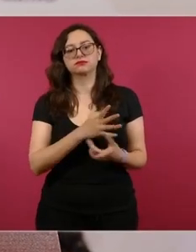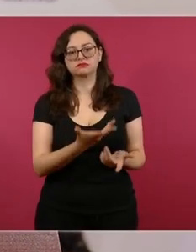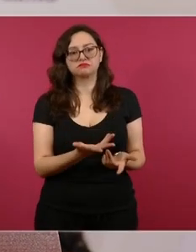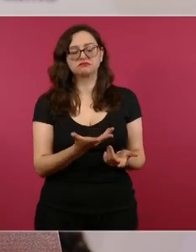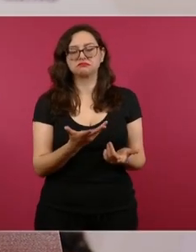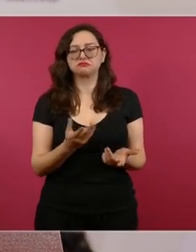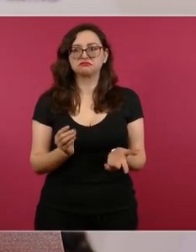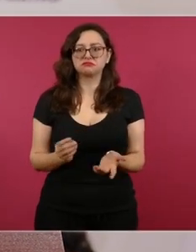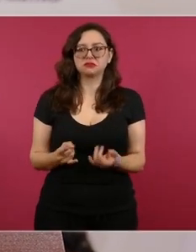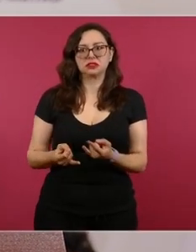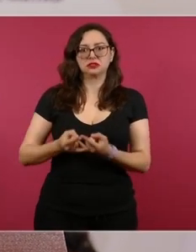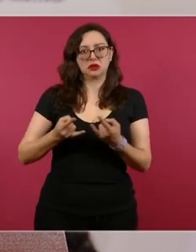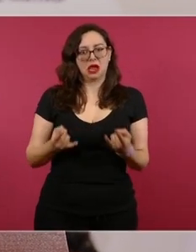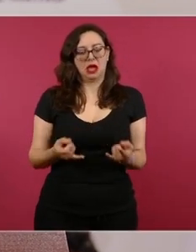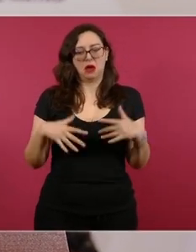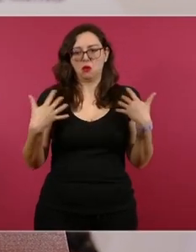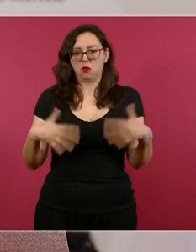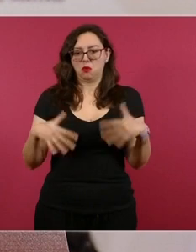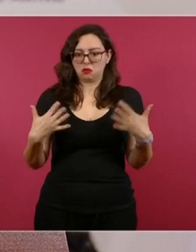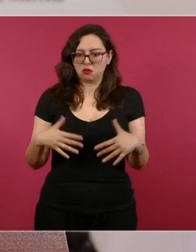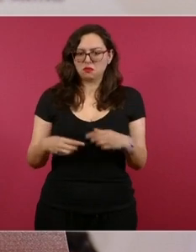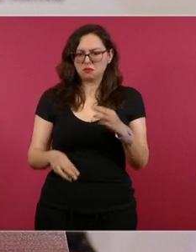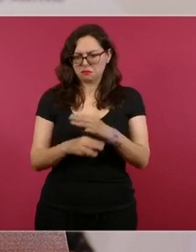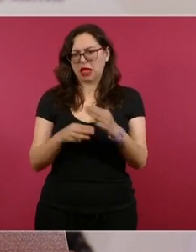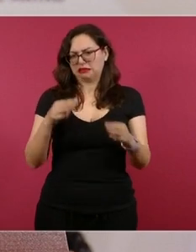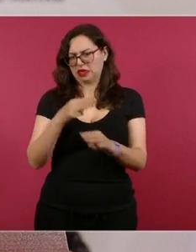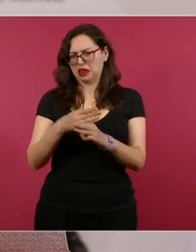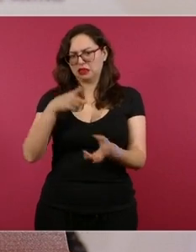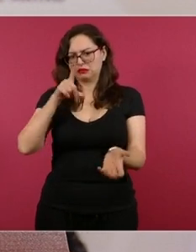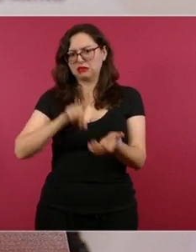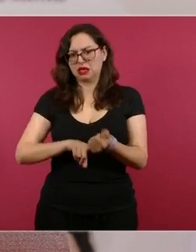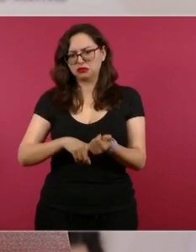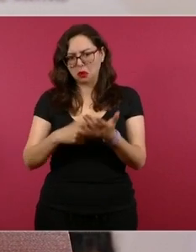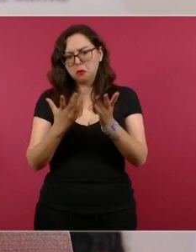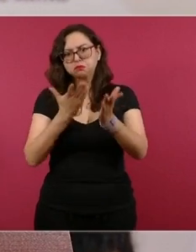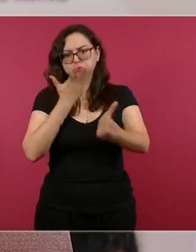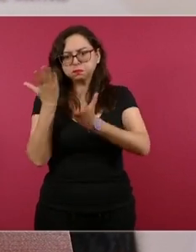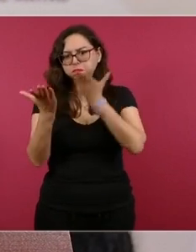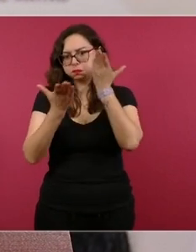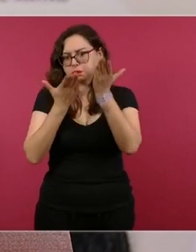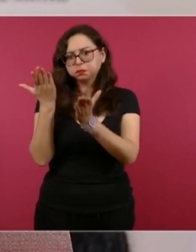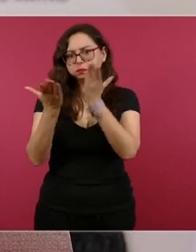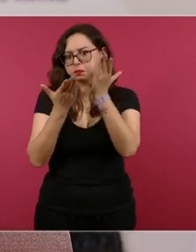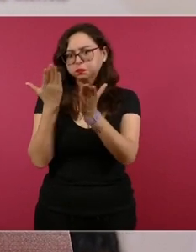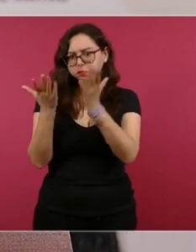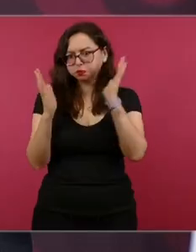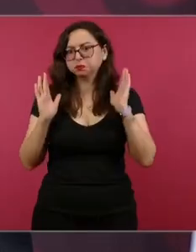Y todavía debe estar esta materia en la Facultad de Ciencia Política.